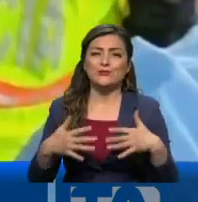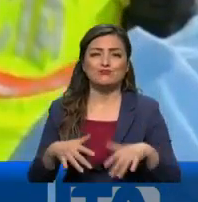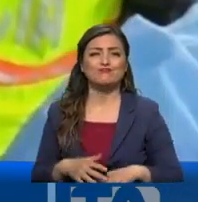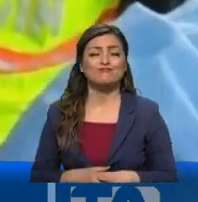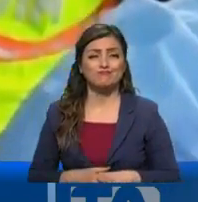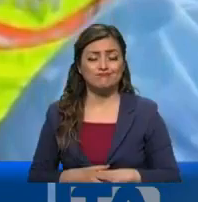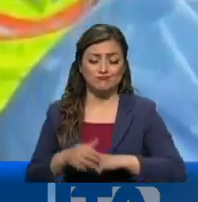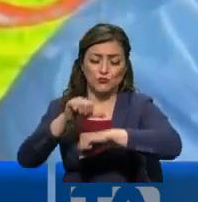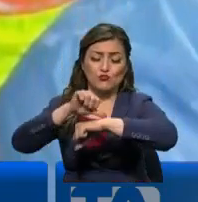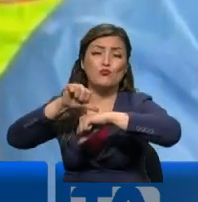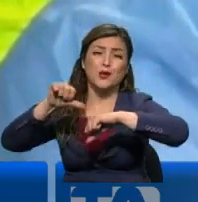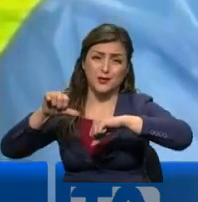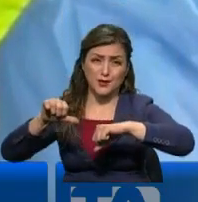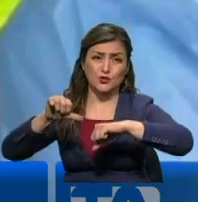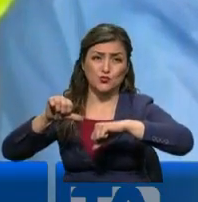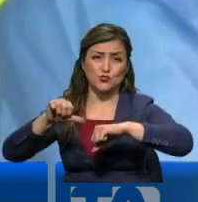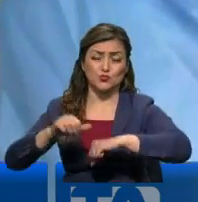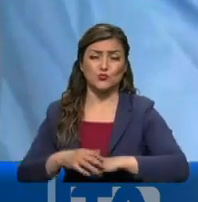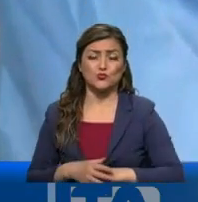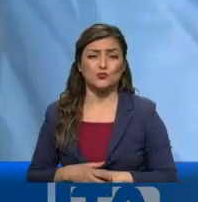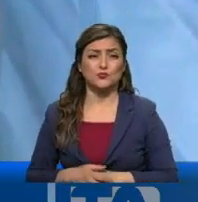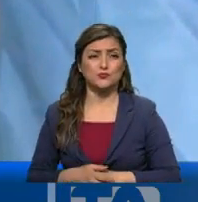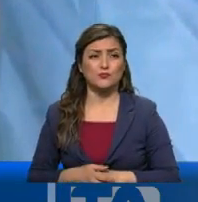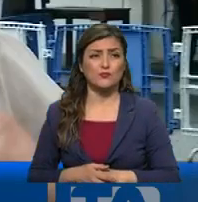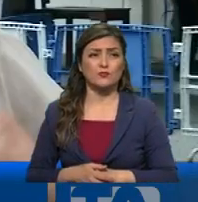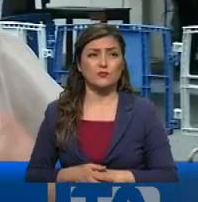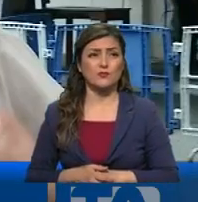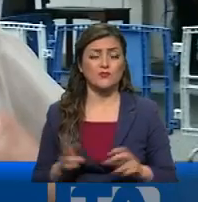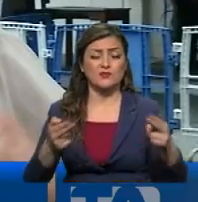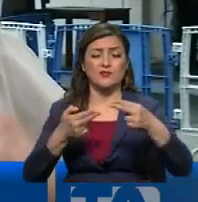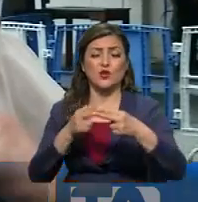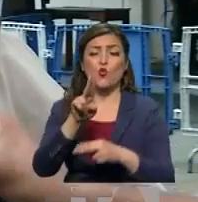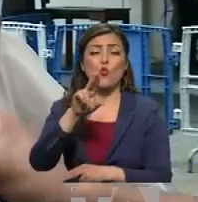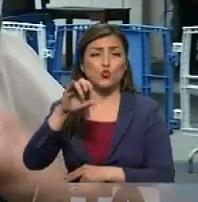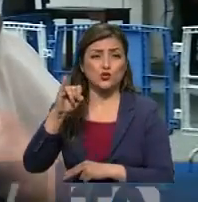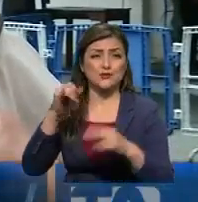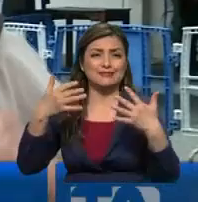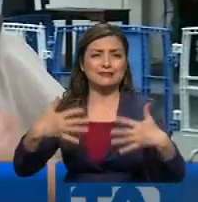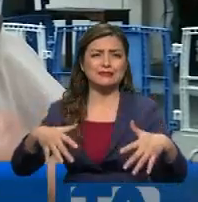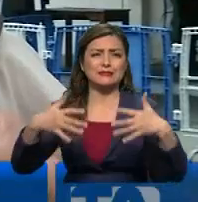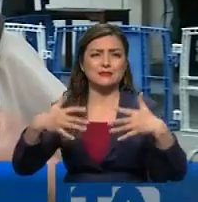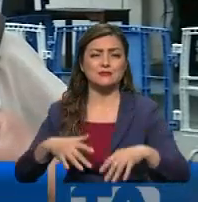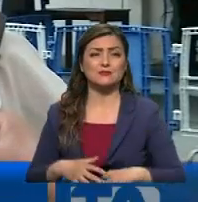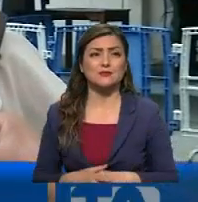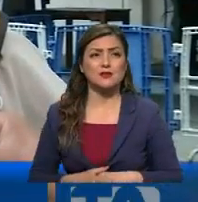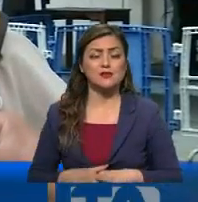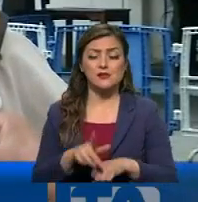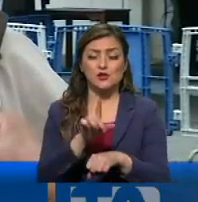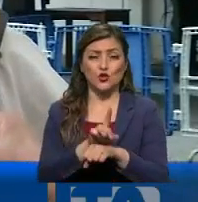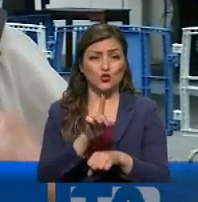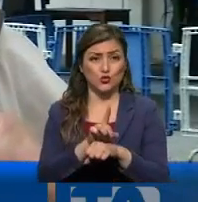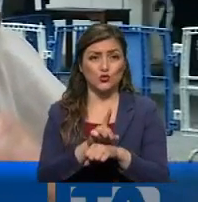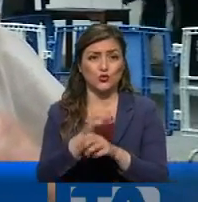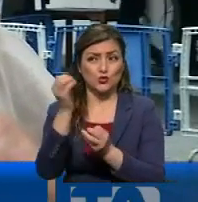intervenido quirúrgicamente. Se encuentra en la sala UCI de cuidados intensivos, pero según los médicos de